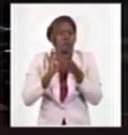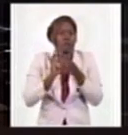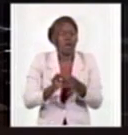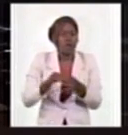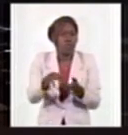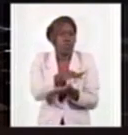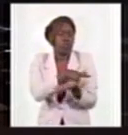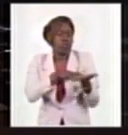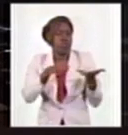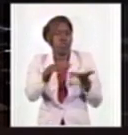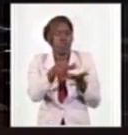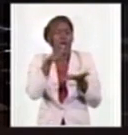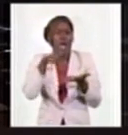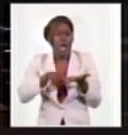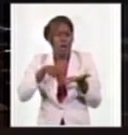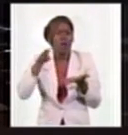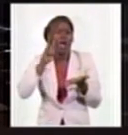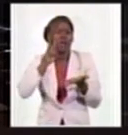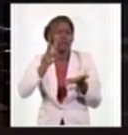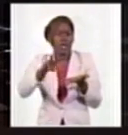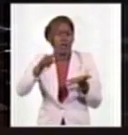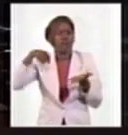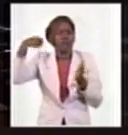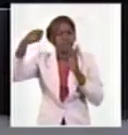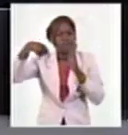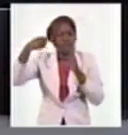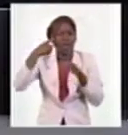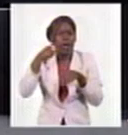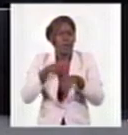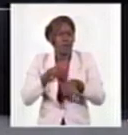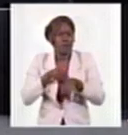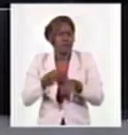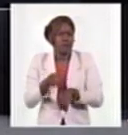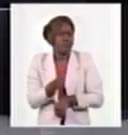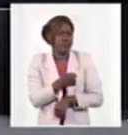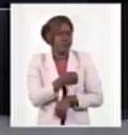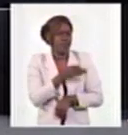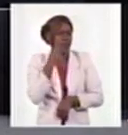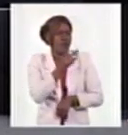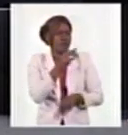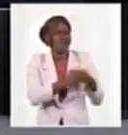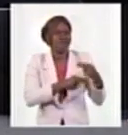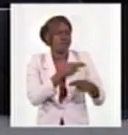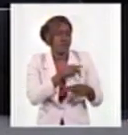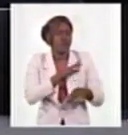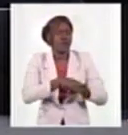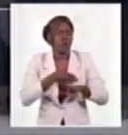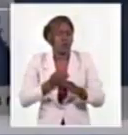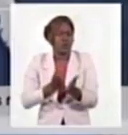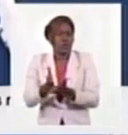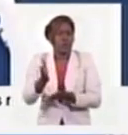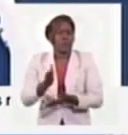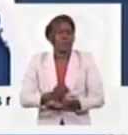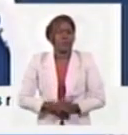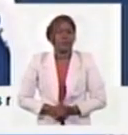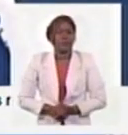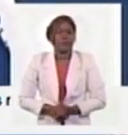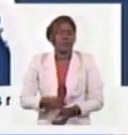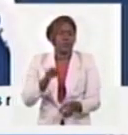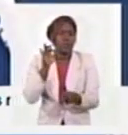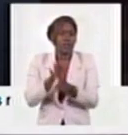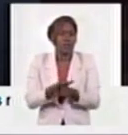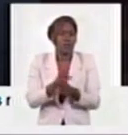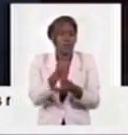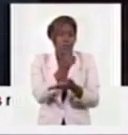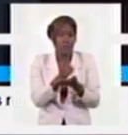Vamos a ver... ¿qué le ha pasado en las últimas horas con respecto al presidente? Y estamos de regreso. A principio de esta semana,